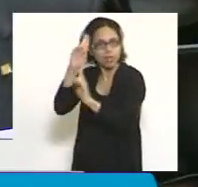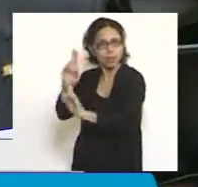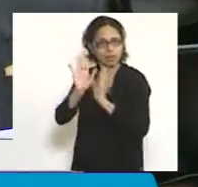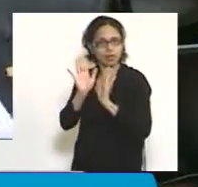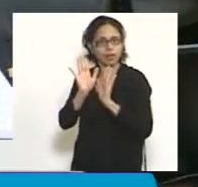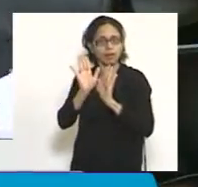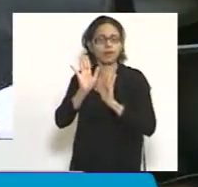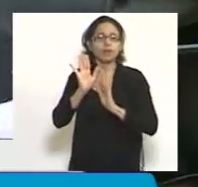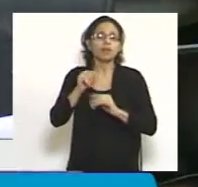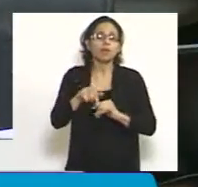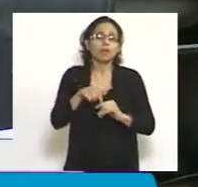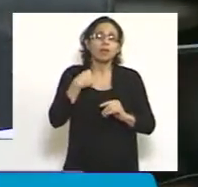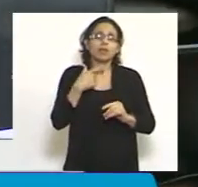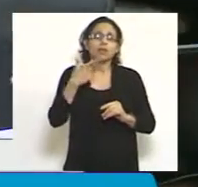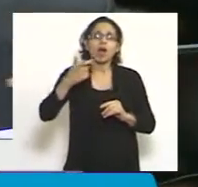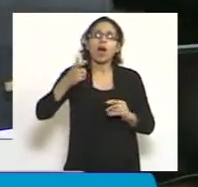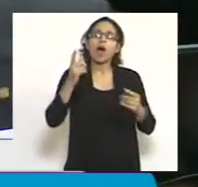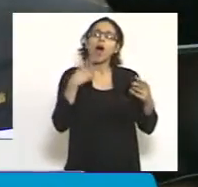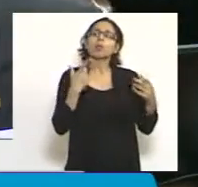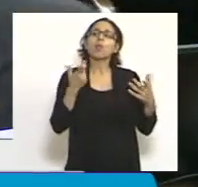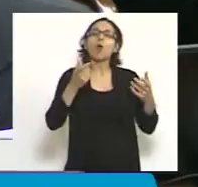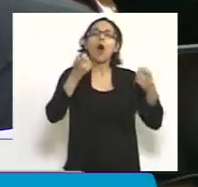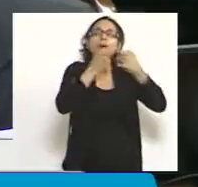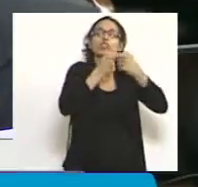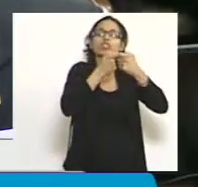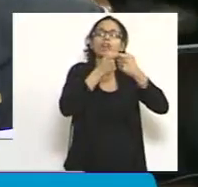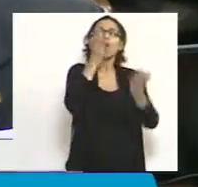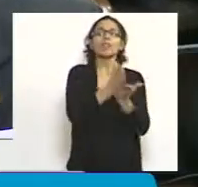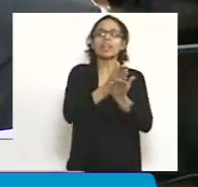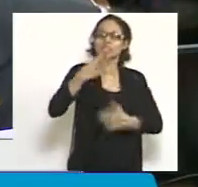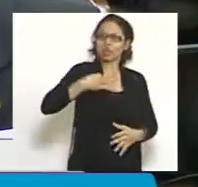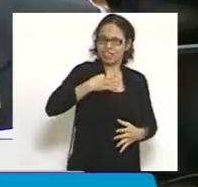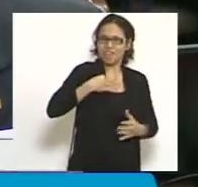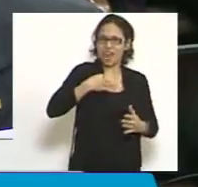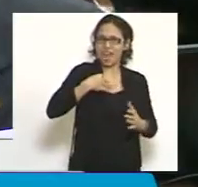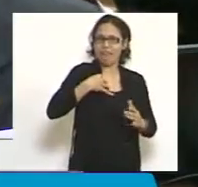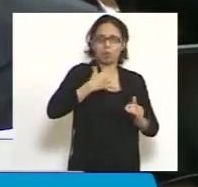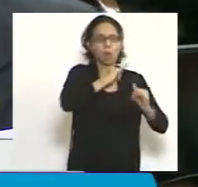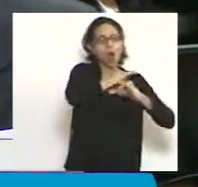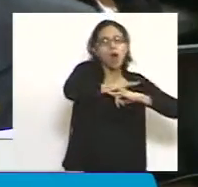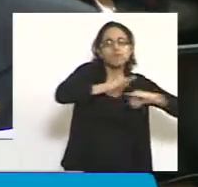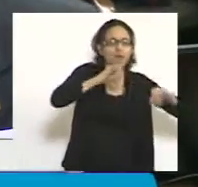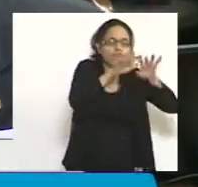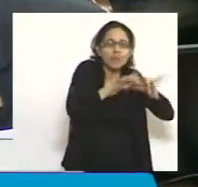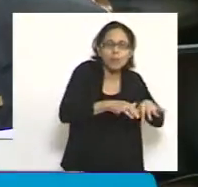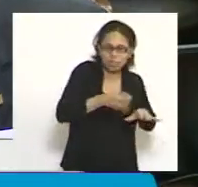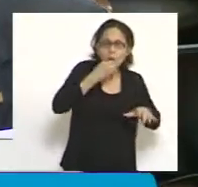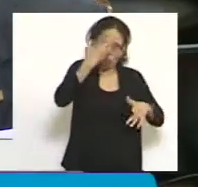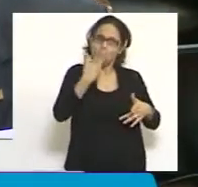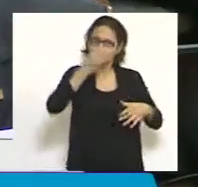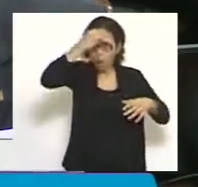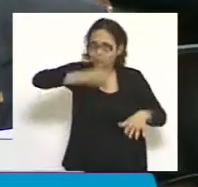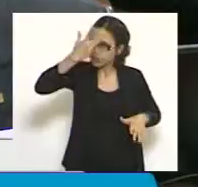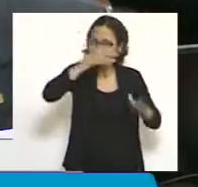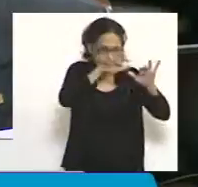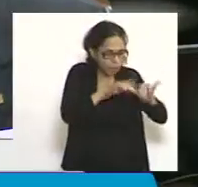Según datos de la Asociación de Derechos Civiles, al año 2012, según estadísticas oficiales,